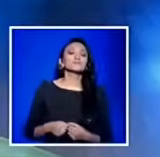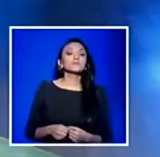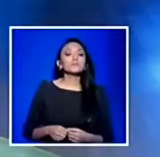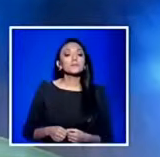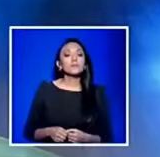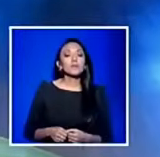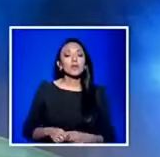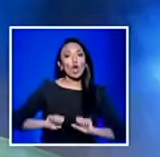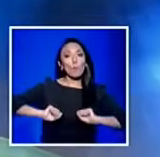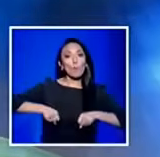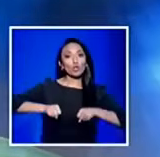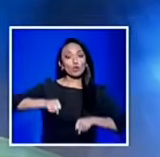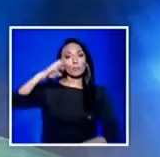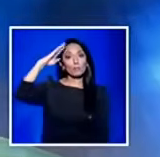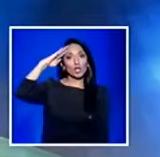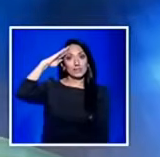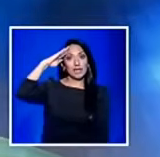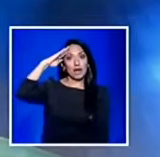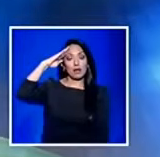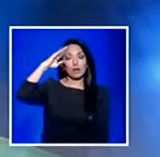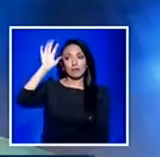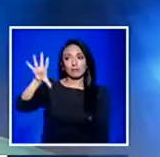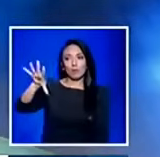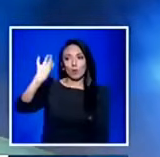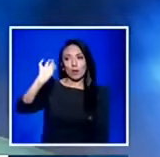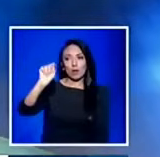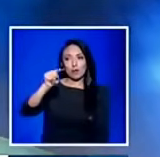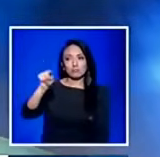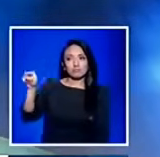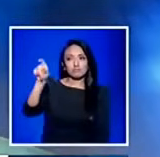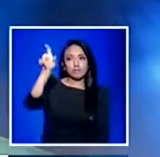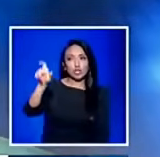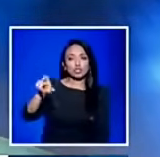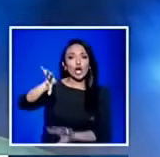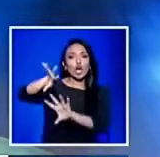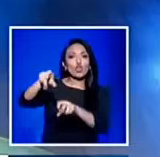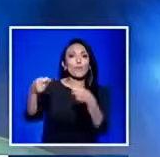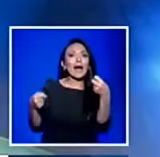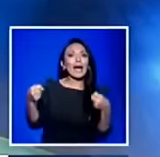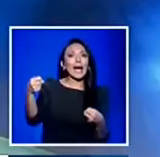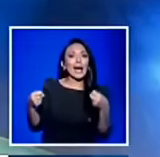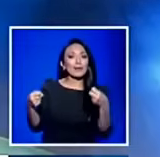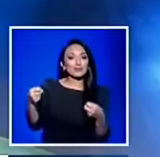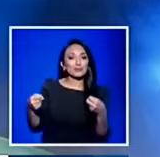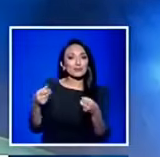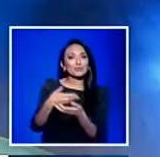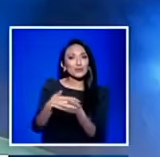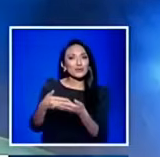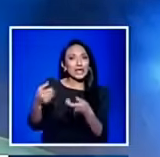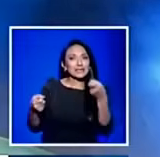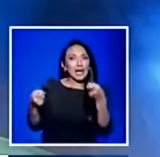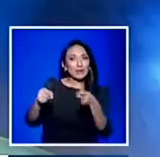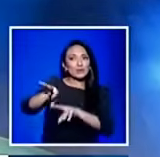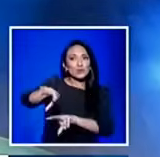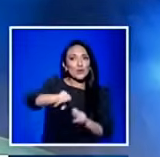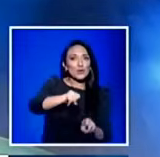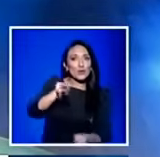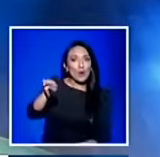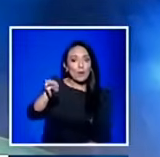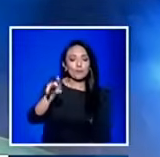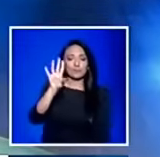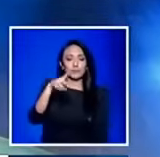policía motorizada en Quito desmanteló a una banda dedicada al robo de autopartes. Carlos Luis Carrillo tiene los detalles de